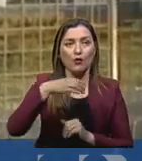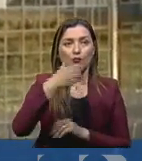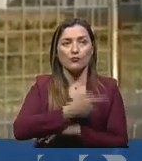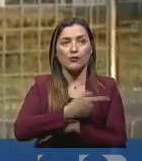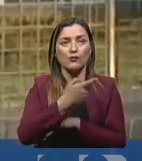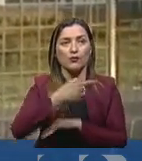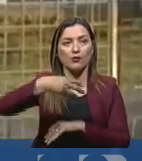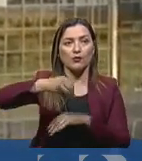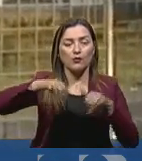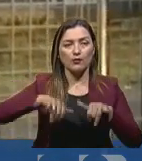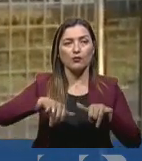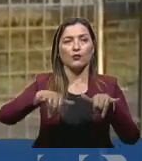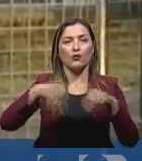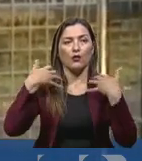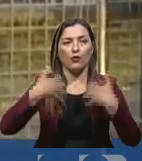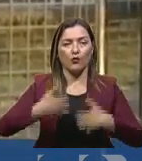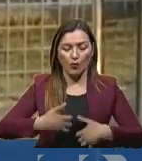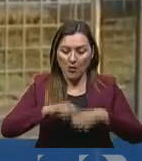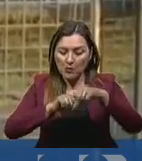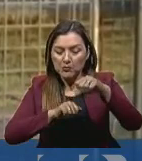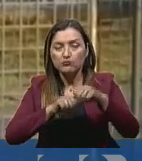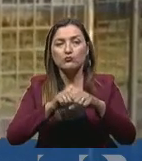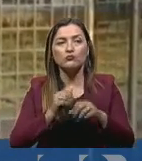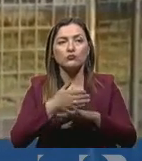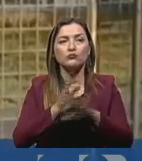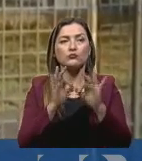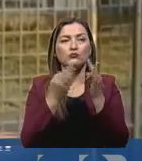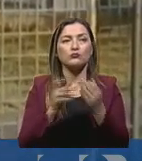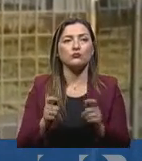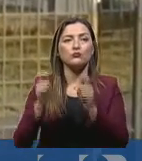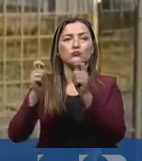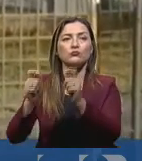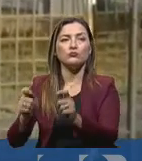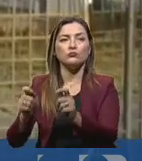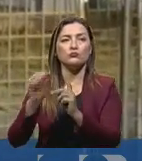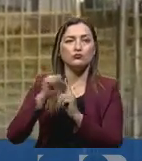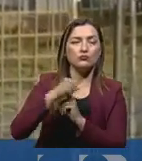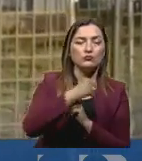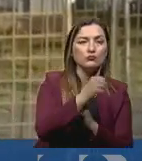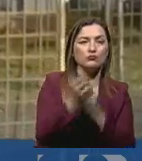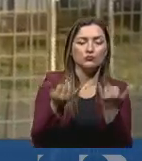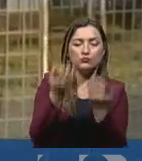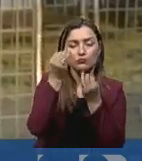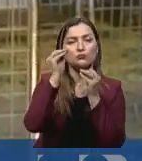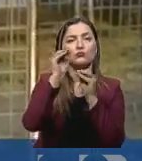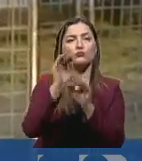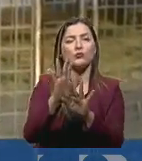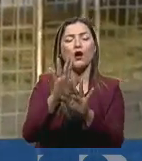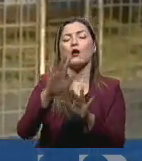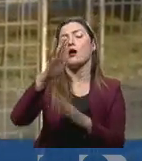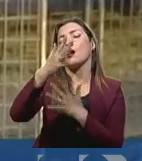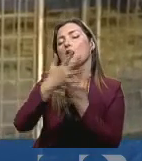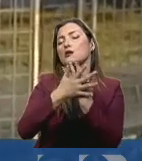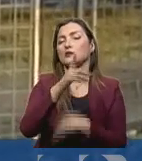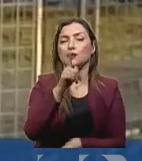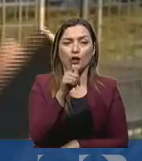miércoles para el reconocimiento de los cuerpos y la posterior entrega a los familiares Esa es la situación que yo hasta ahora les puedo contar desde el centro